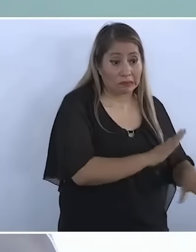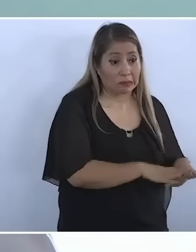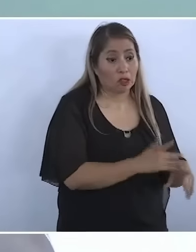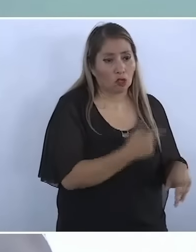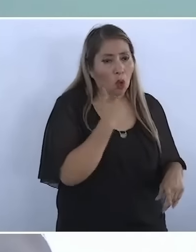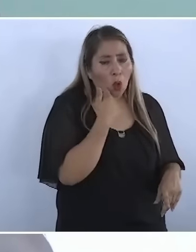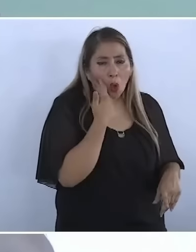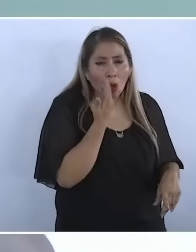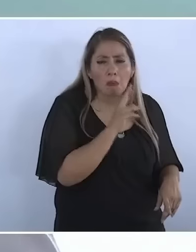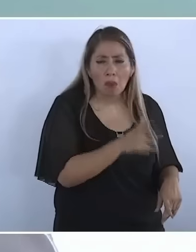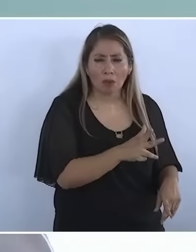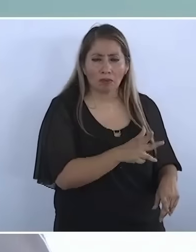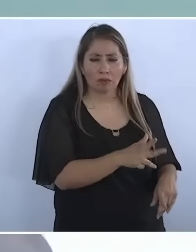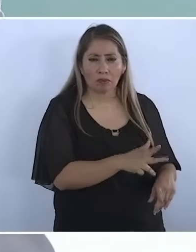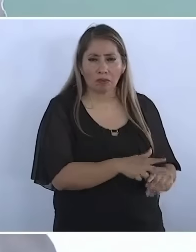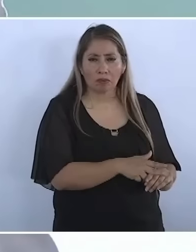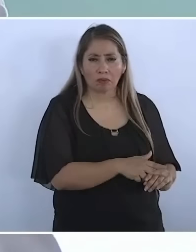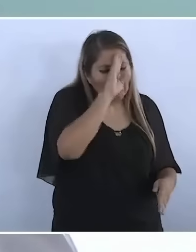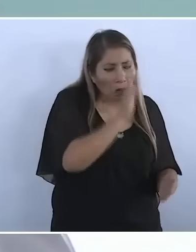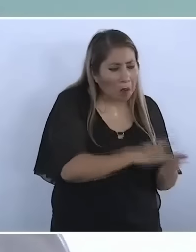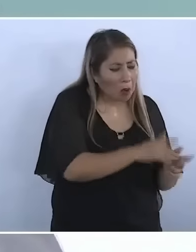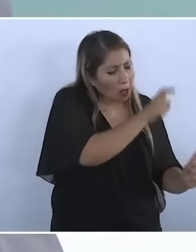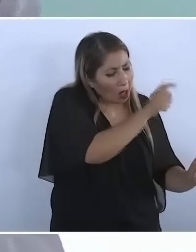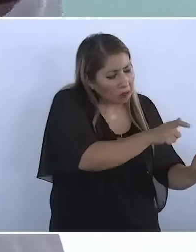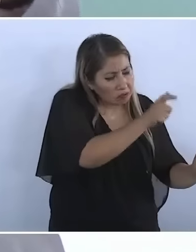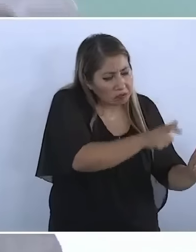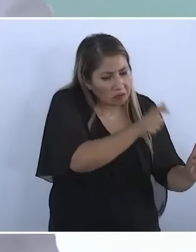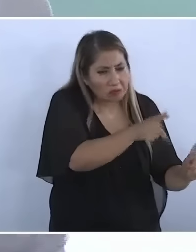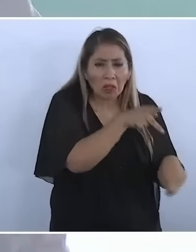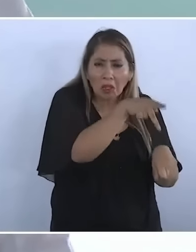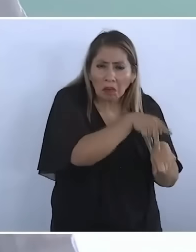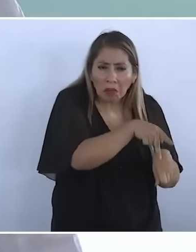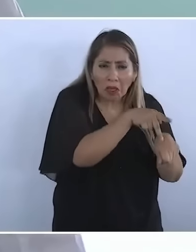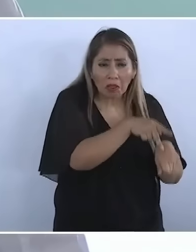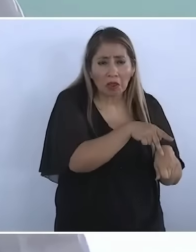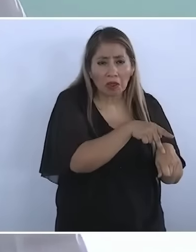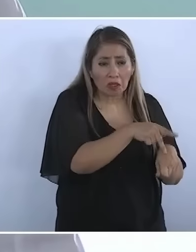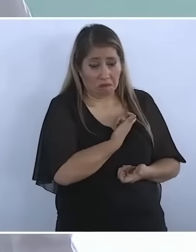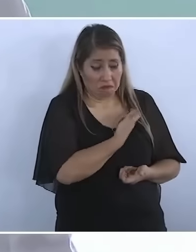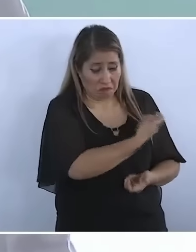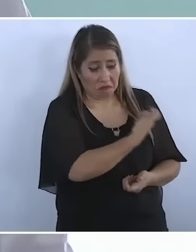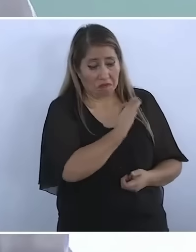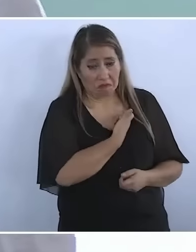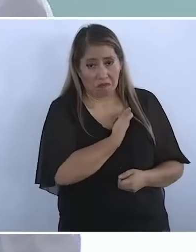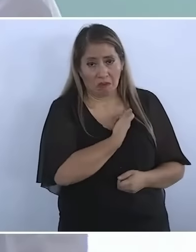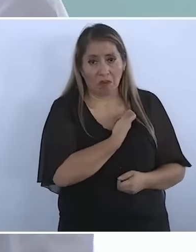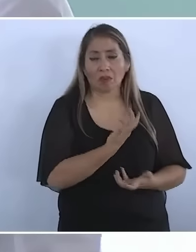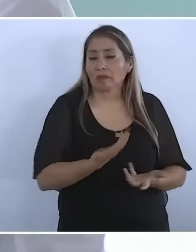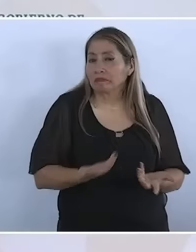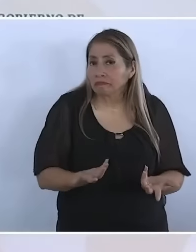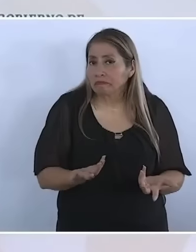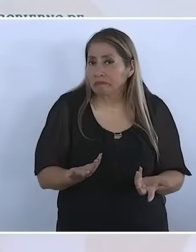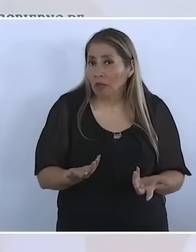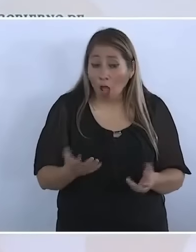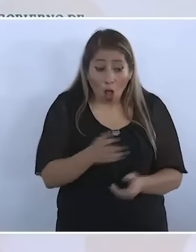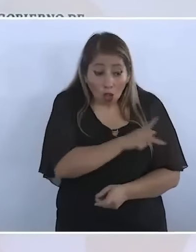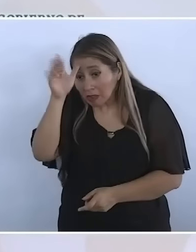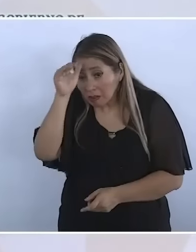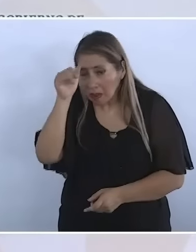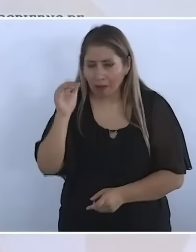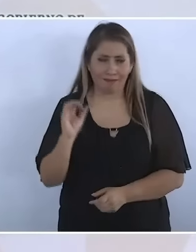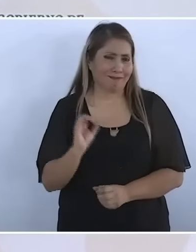vamos mejor a lo del memorial y a que se nos ayude. Y entonces, como no hubo